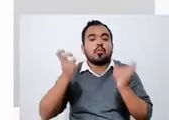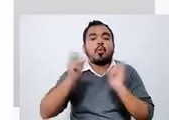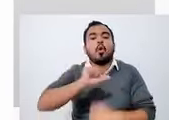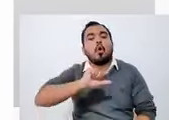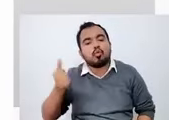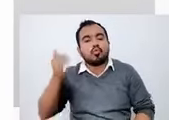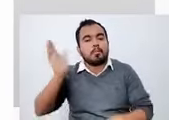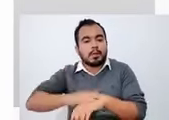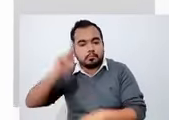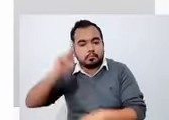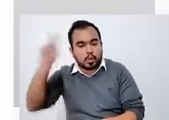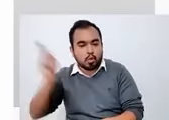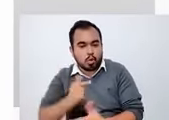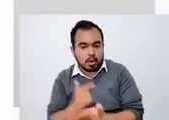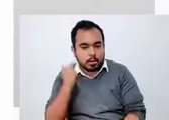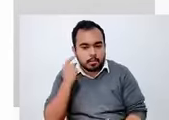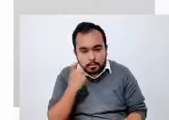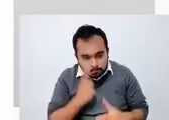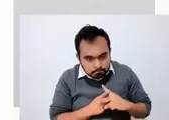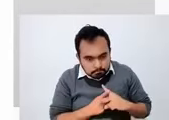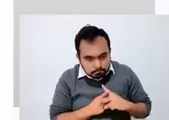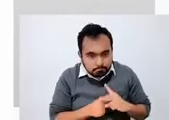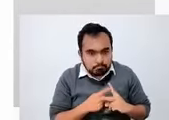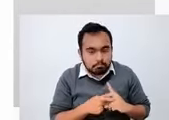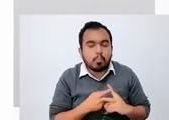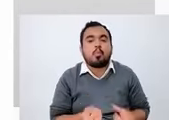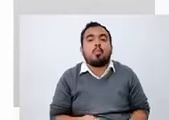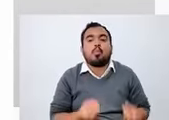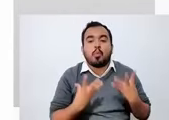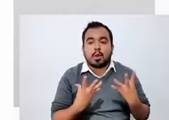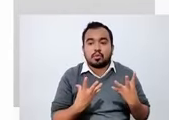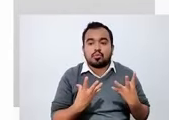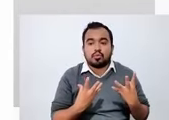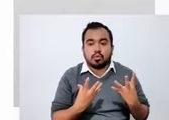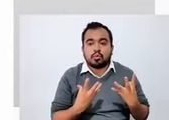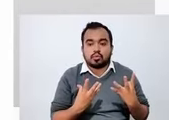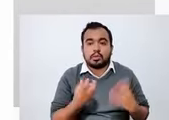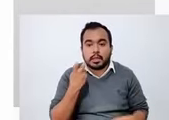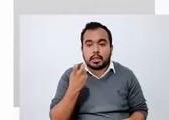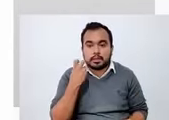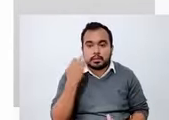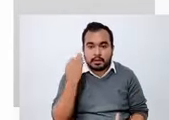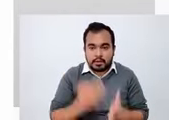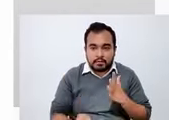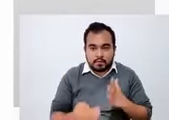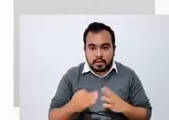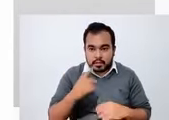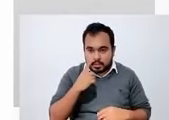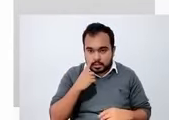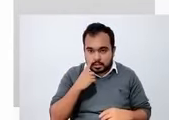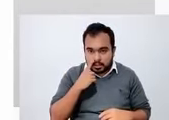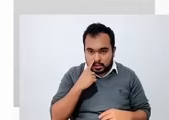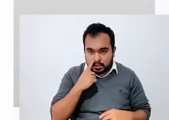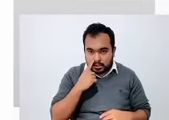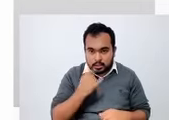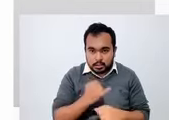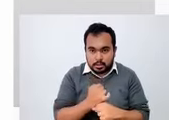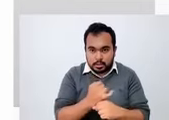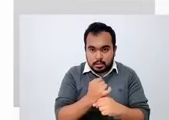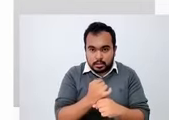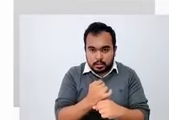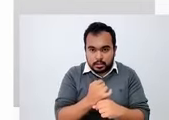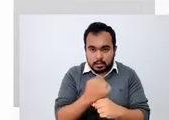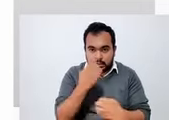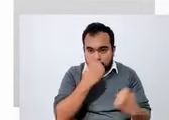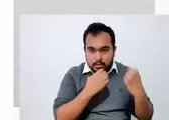Y eso estamos cuantificando. ¿Lo podemos hacer con precisión? No. Hay un componente de aleatoriedad, pero hablamos de eso. De hecho,